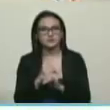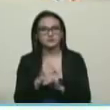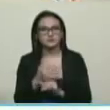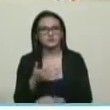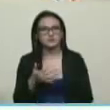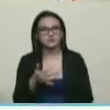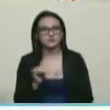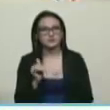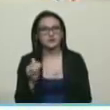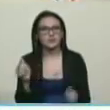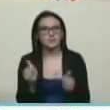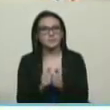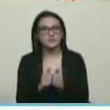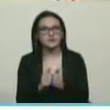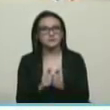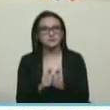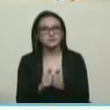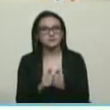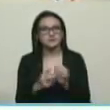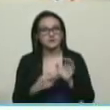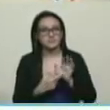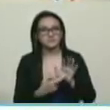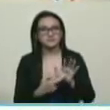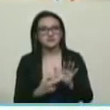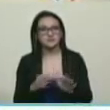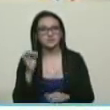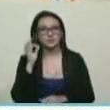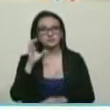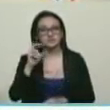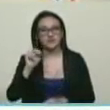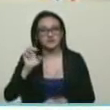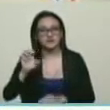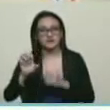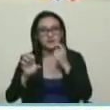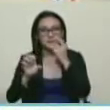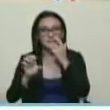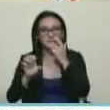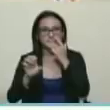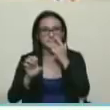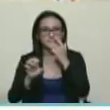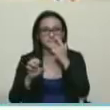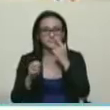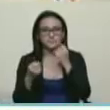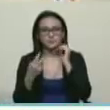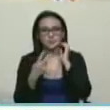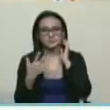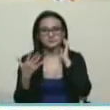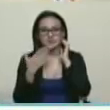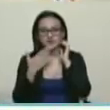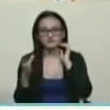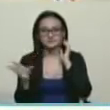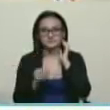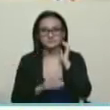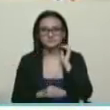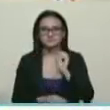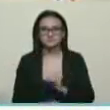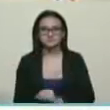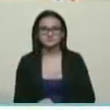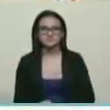encuentran acompañando y, por supuesto, representando al Consejo Nacional Electoral en su elección número 25. Muchísimas gracias.